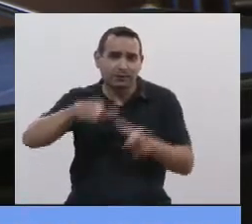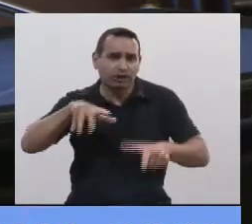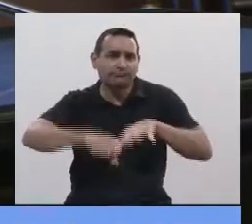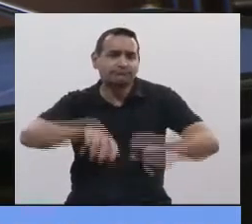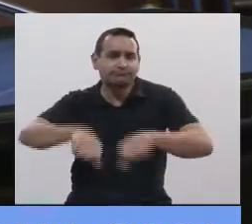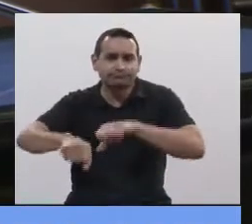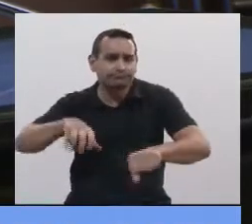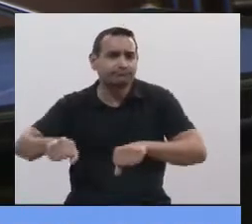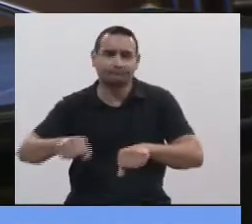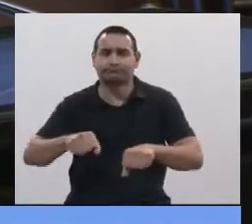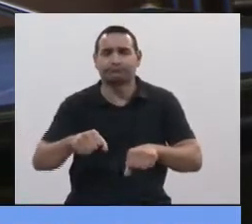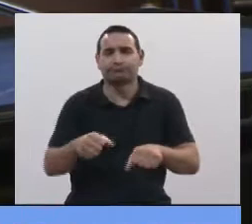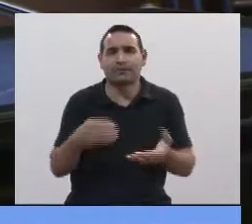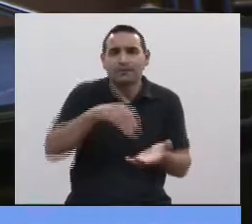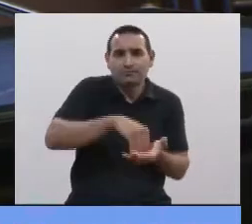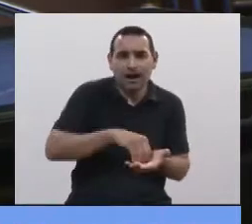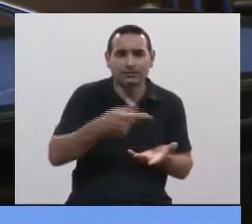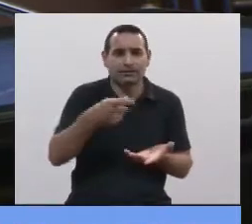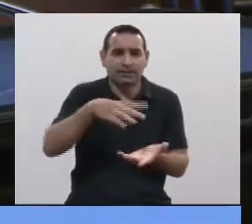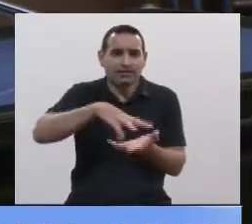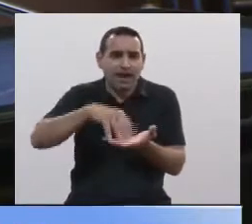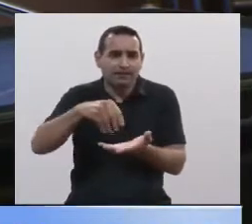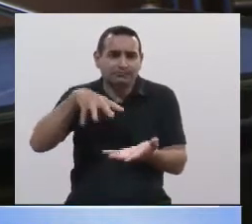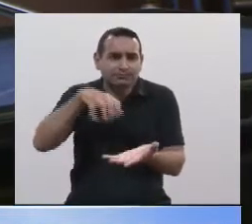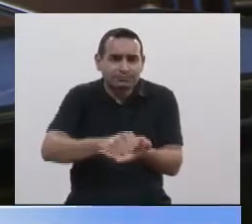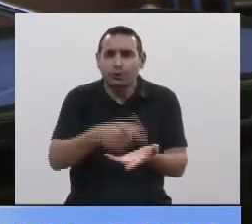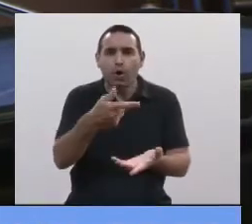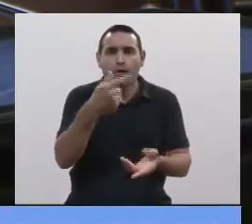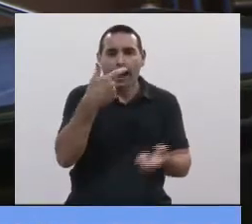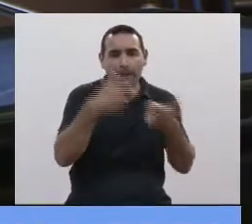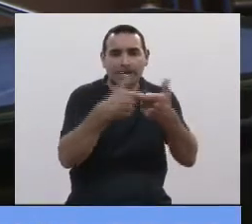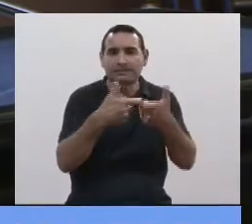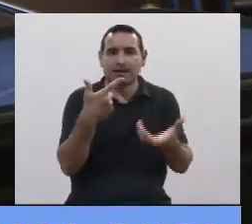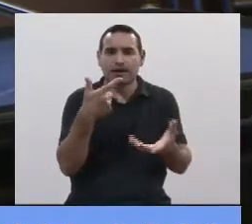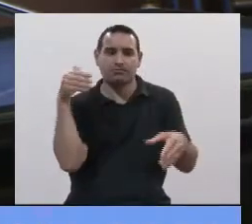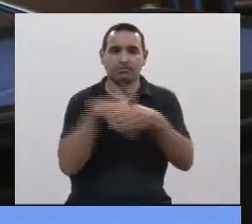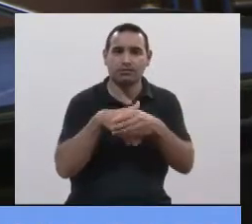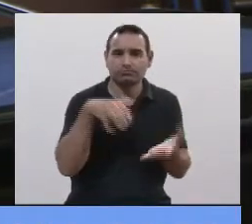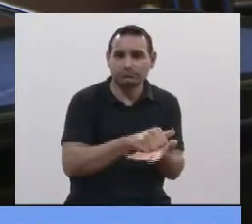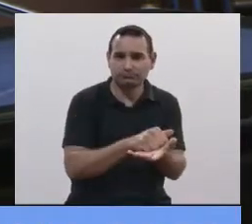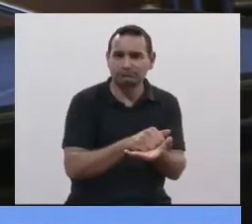las ocupaciones reales, las expropiaciones, son mensajes absolutamente